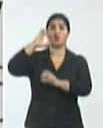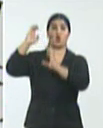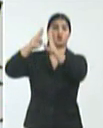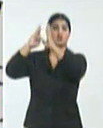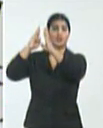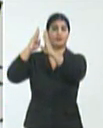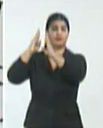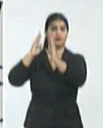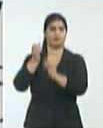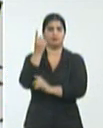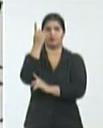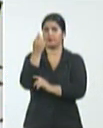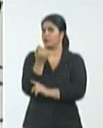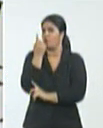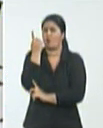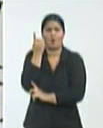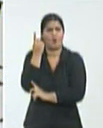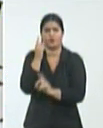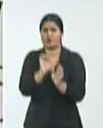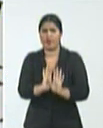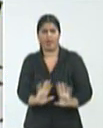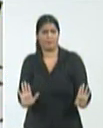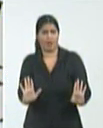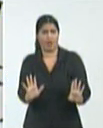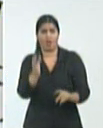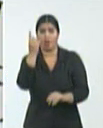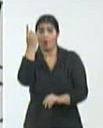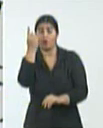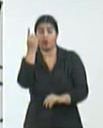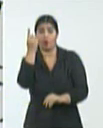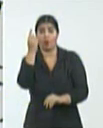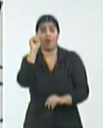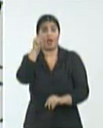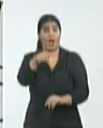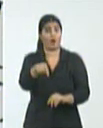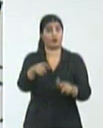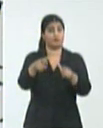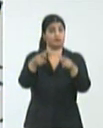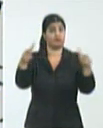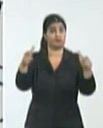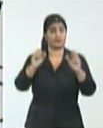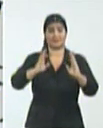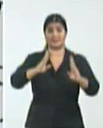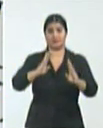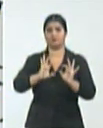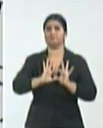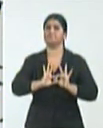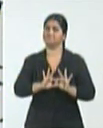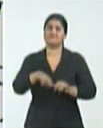transmisión en nuestro país. Ahí tienen las cifras del centro. Muy alto en Cienfuegos,